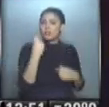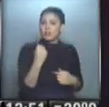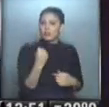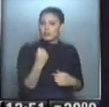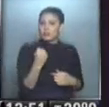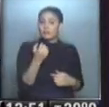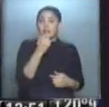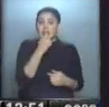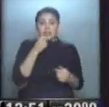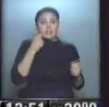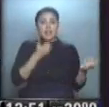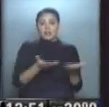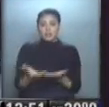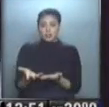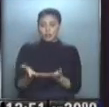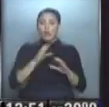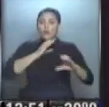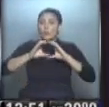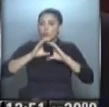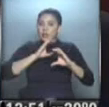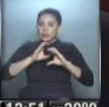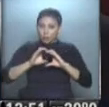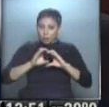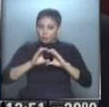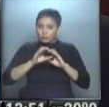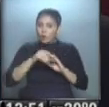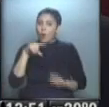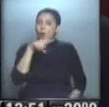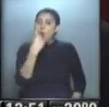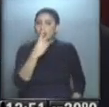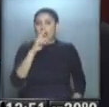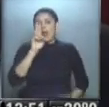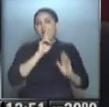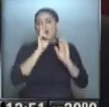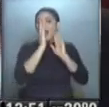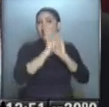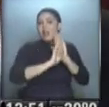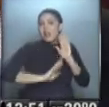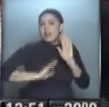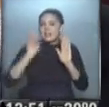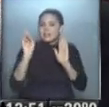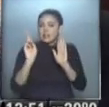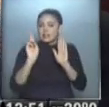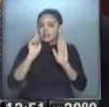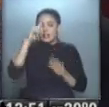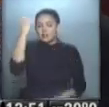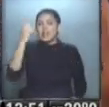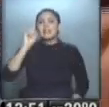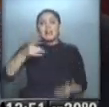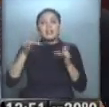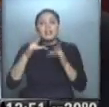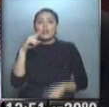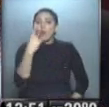se pueda dar servicio de comunicación con una licencia nacional, que se pueda dar servicio de Internet con una licencia